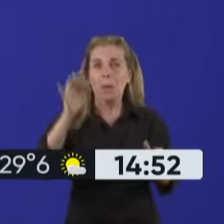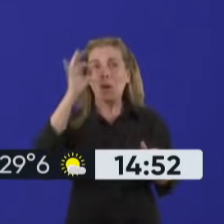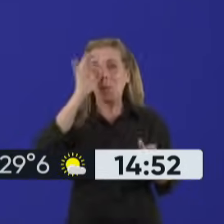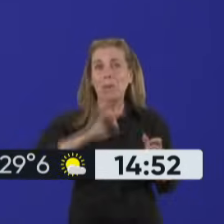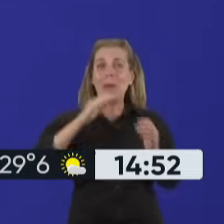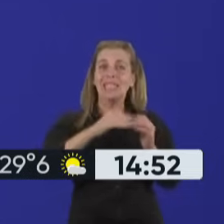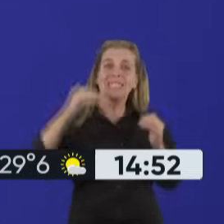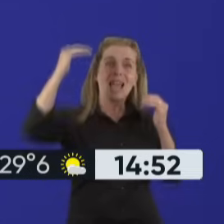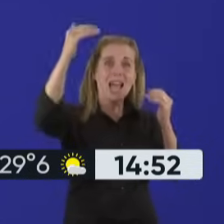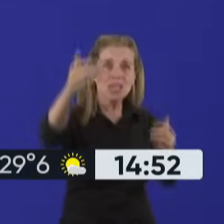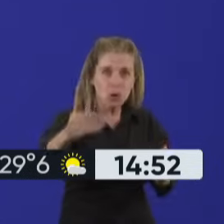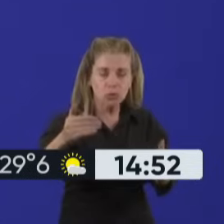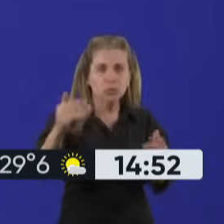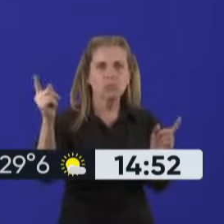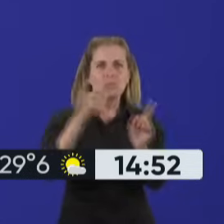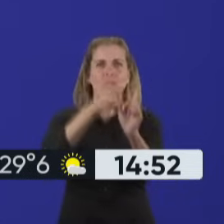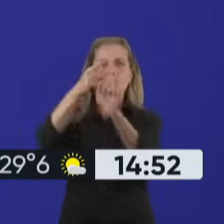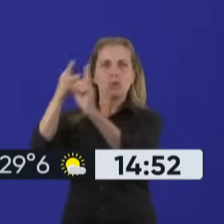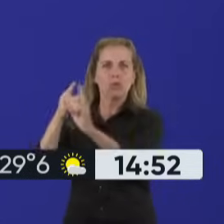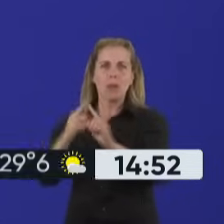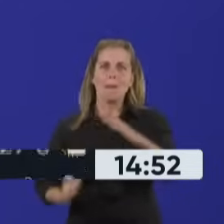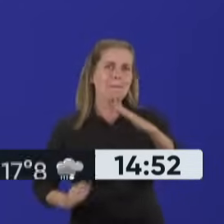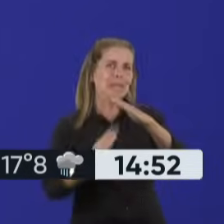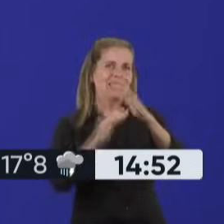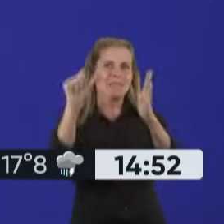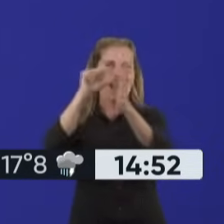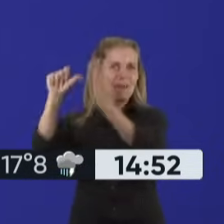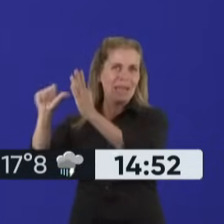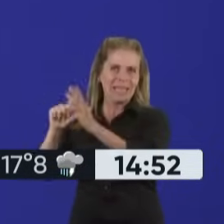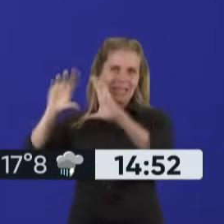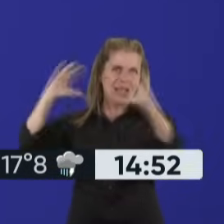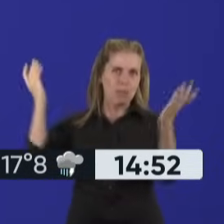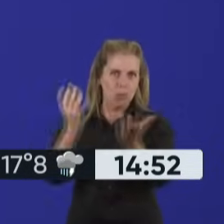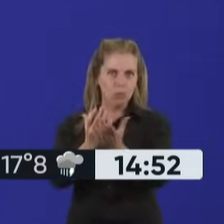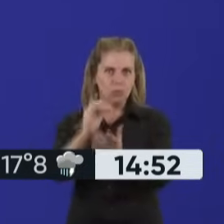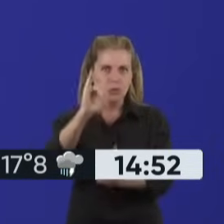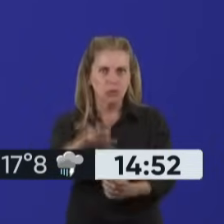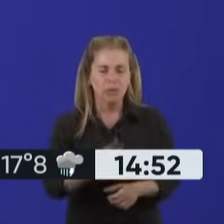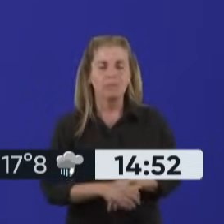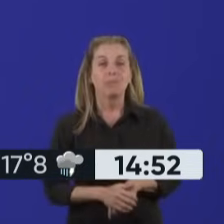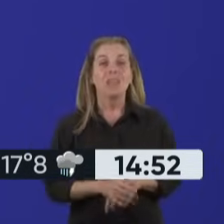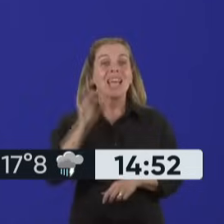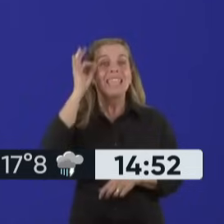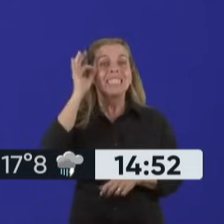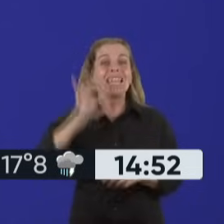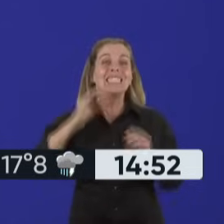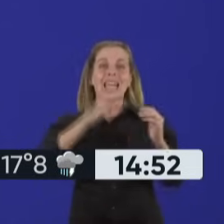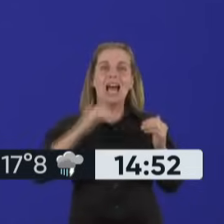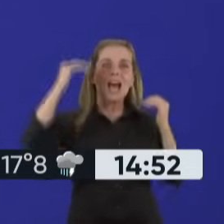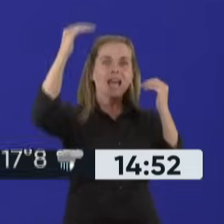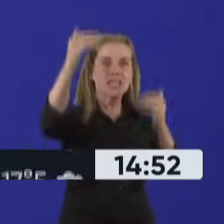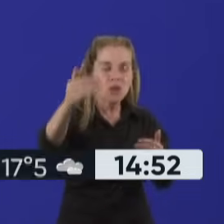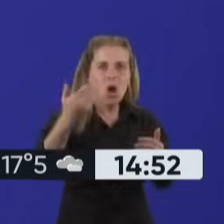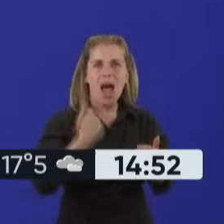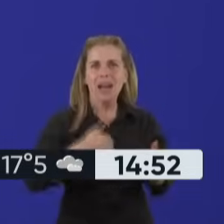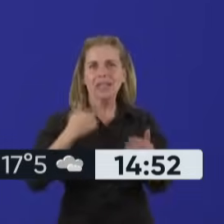las potencias, las principales potencias mundiales, y en 30 años podía estar en el top